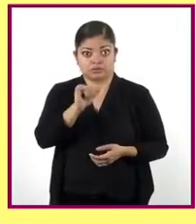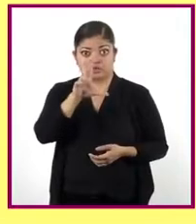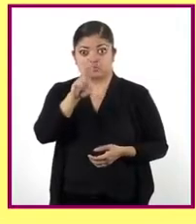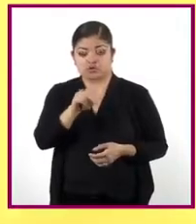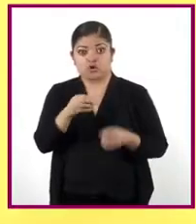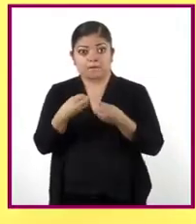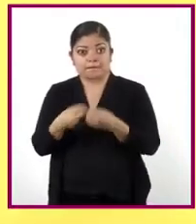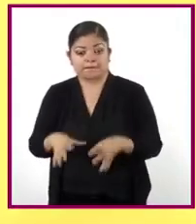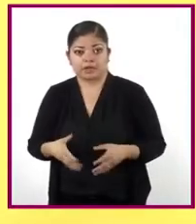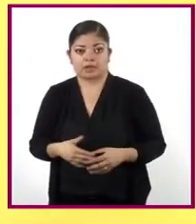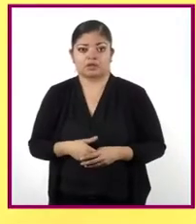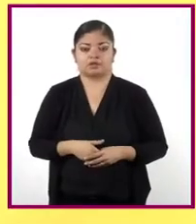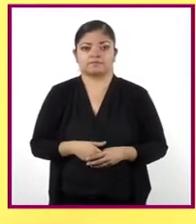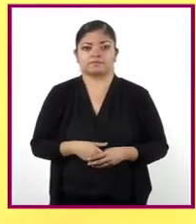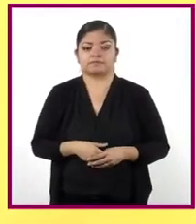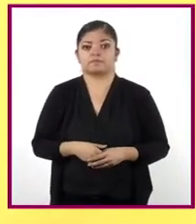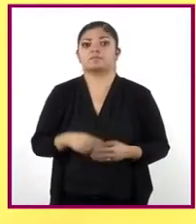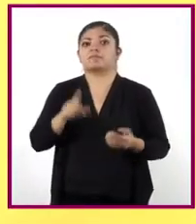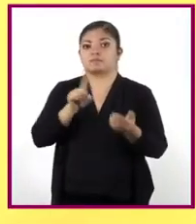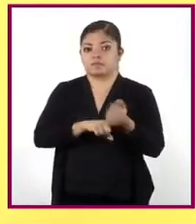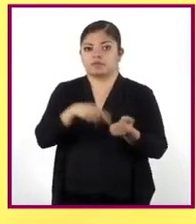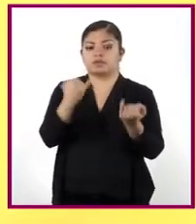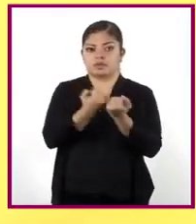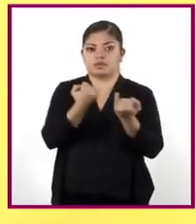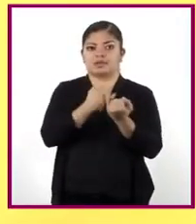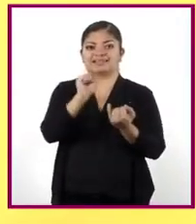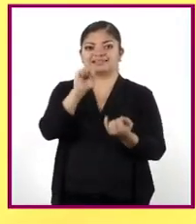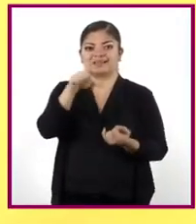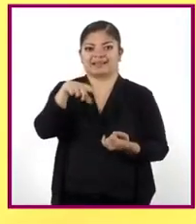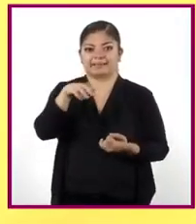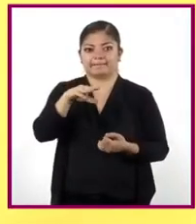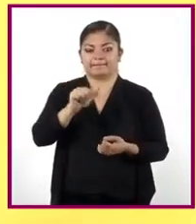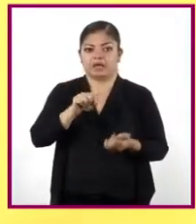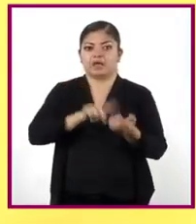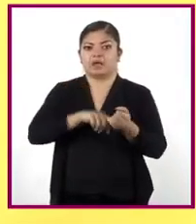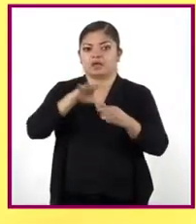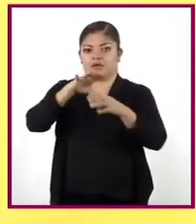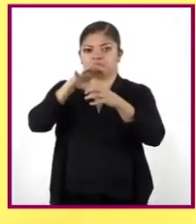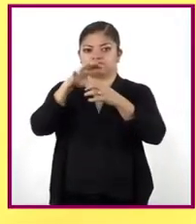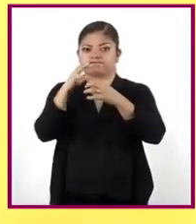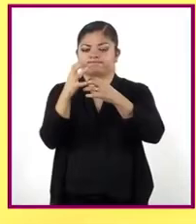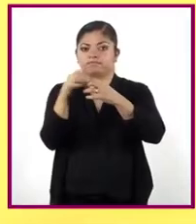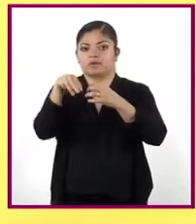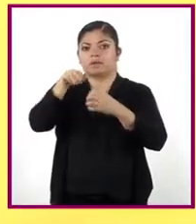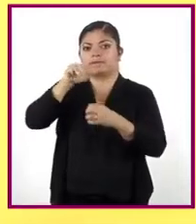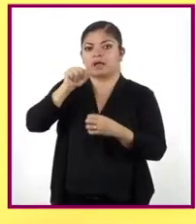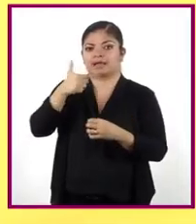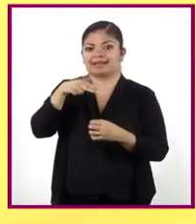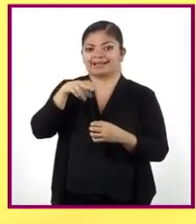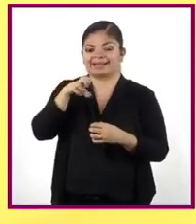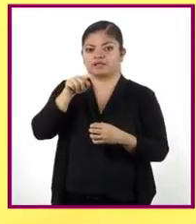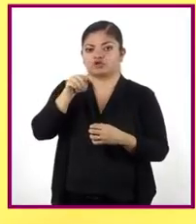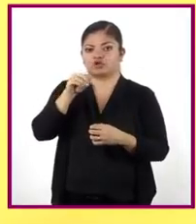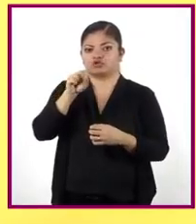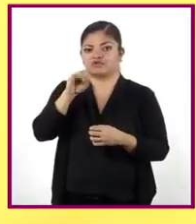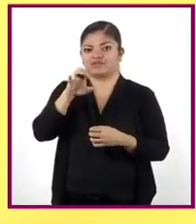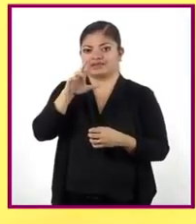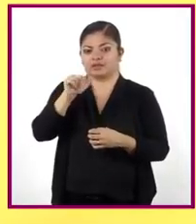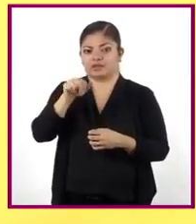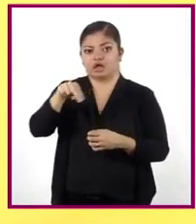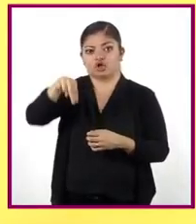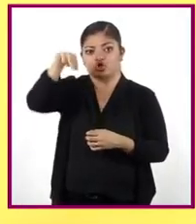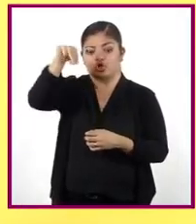propiedad. También hagan un esquema de la magnetosfera terrestre en el que señalen los polos norte y